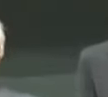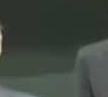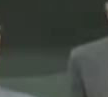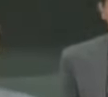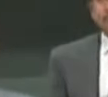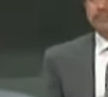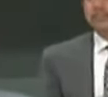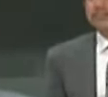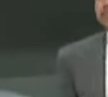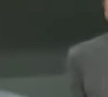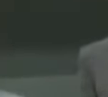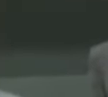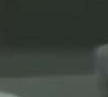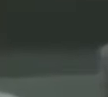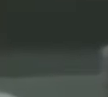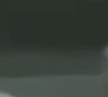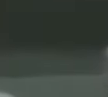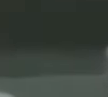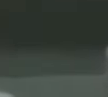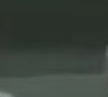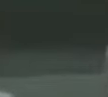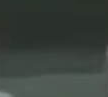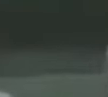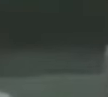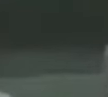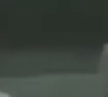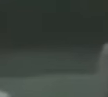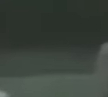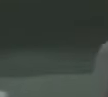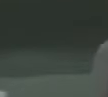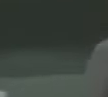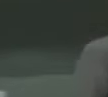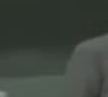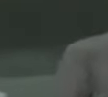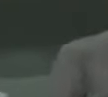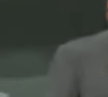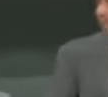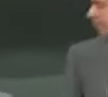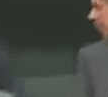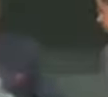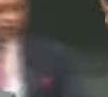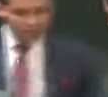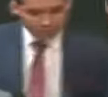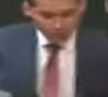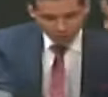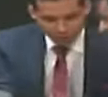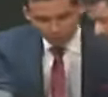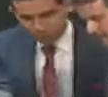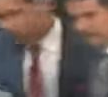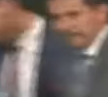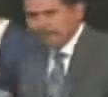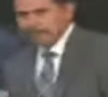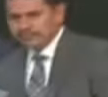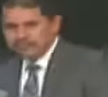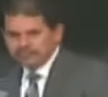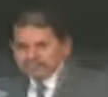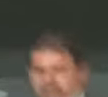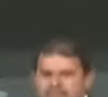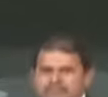miembros del honorable consistorio de ancianos, para todos los que por la gracia del Señor hemos venido a